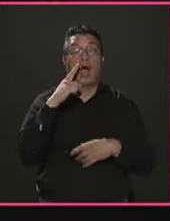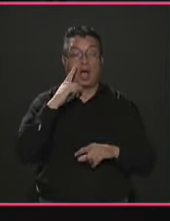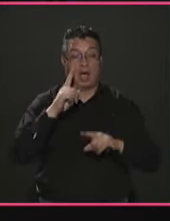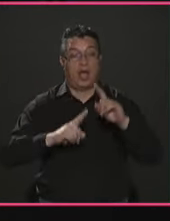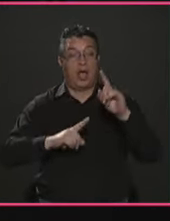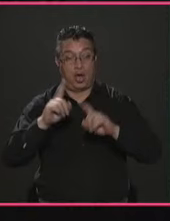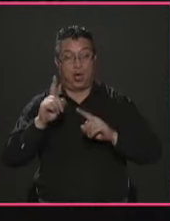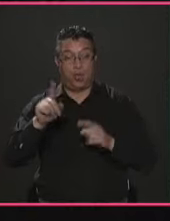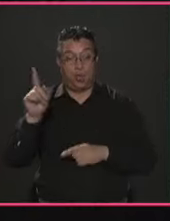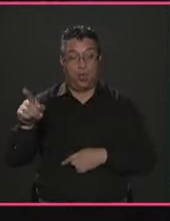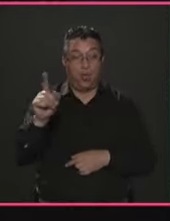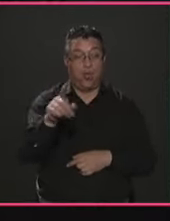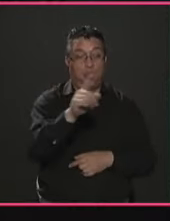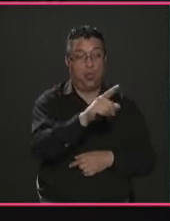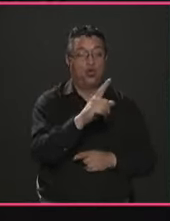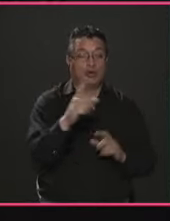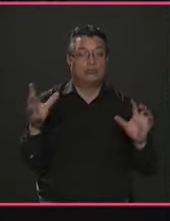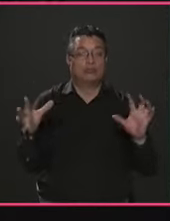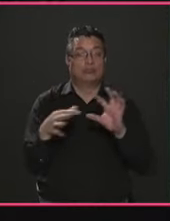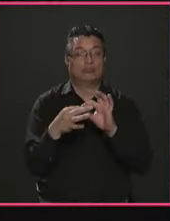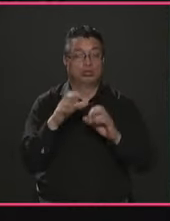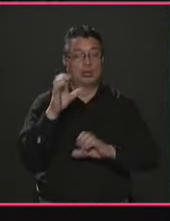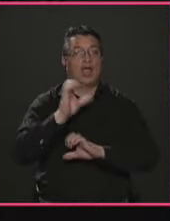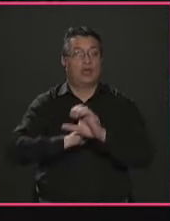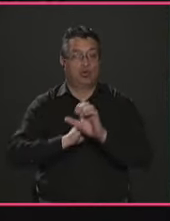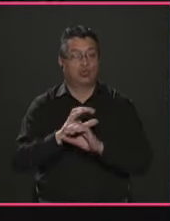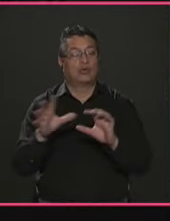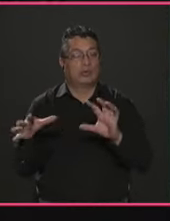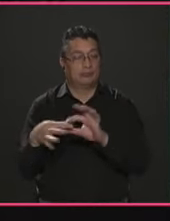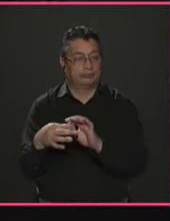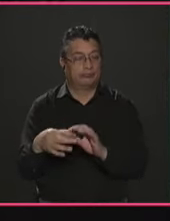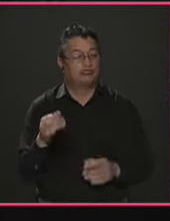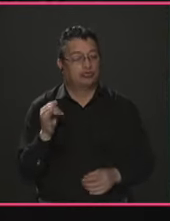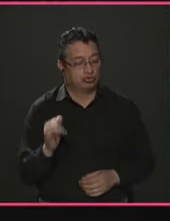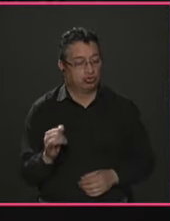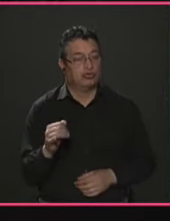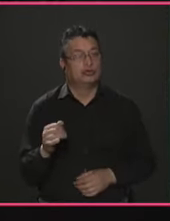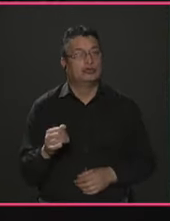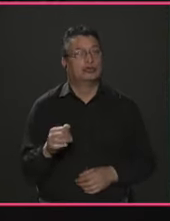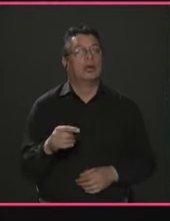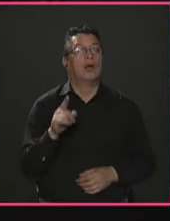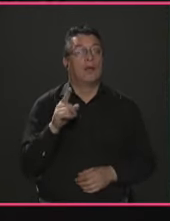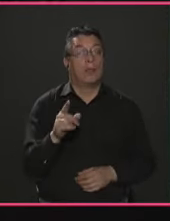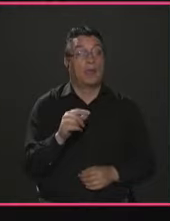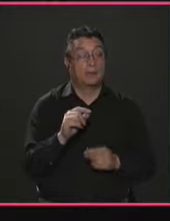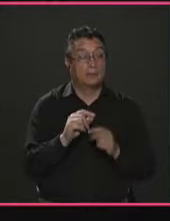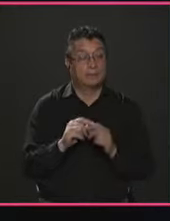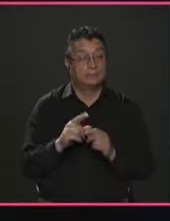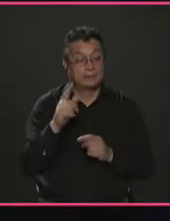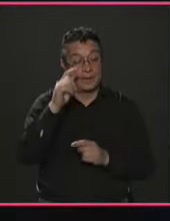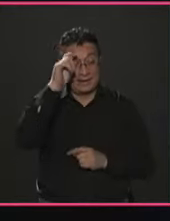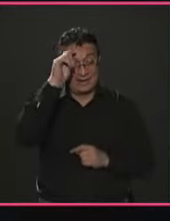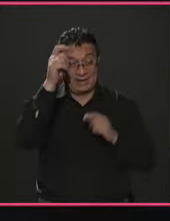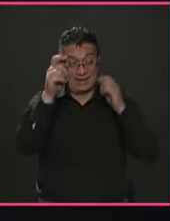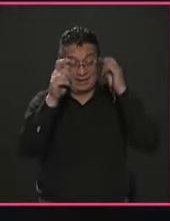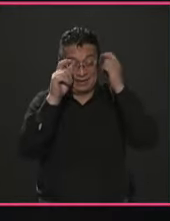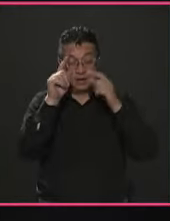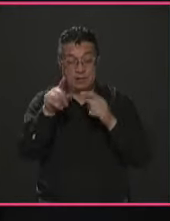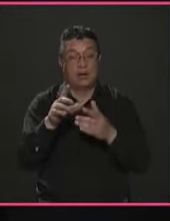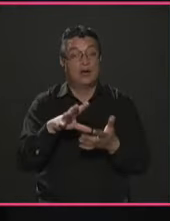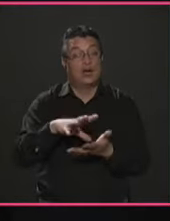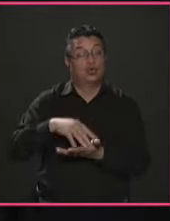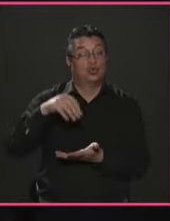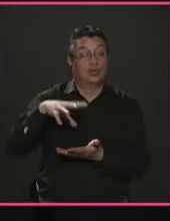de estos conectados a esta industria la iniciativa que hubo en